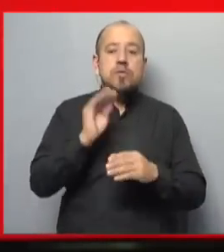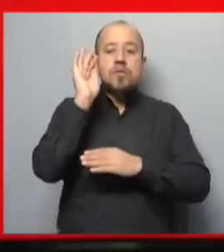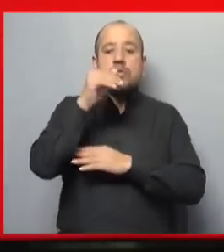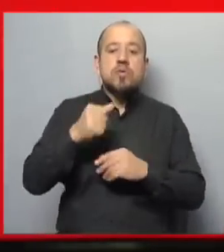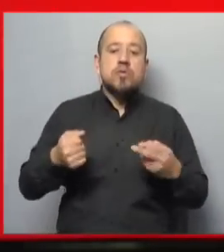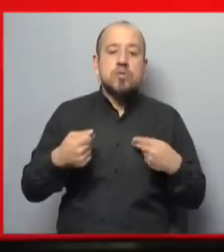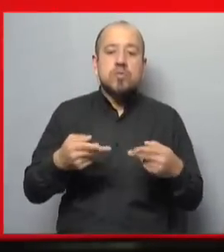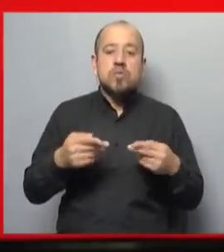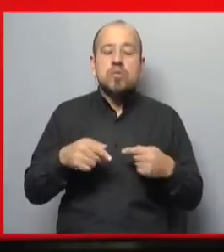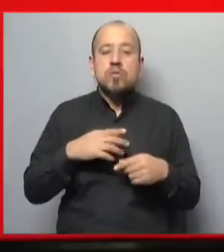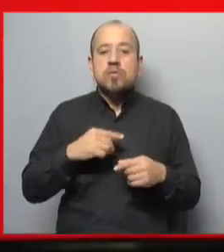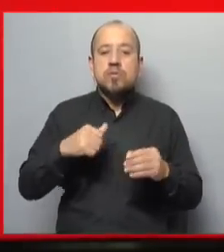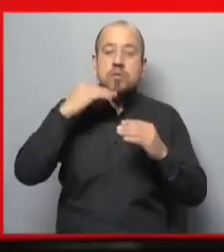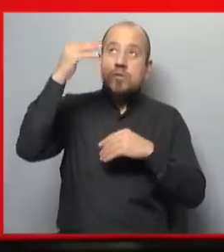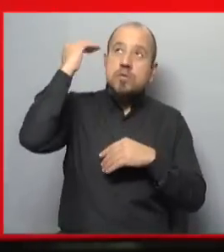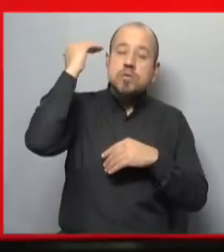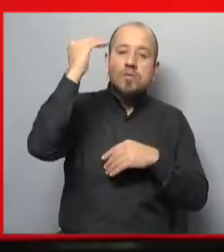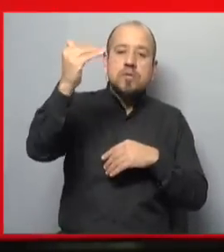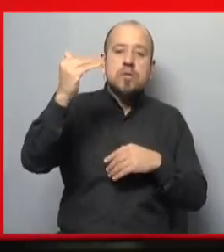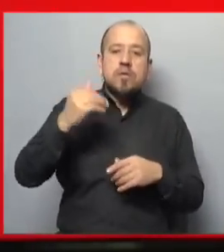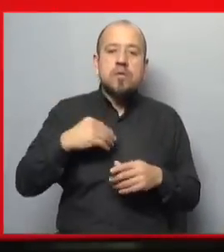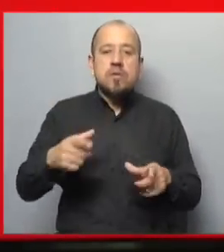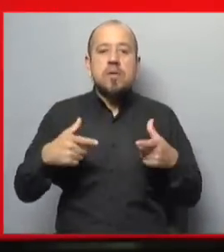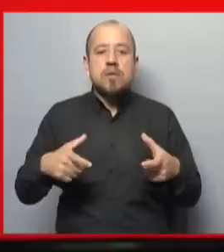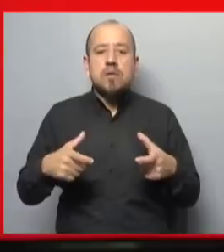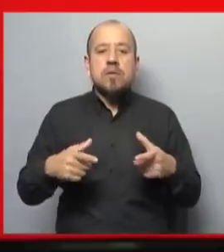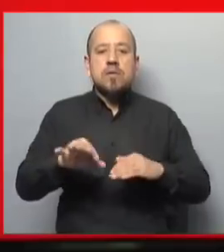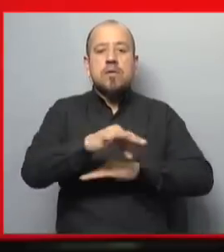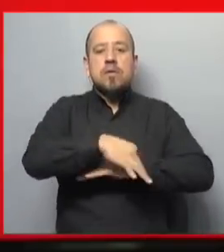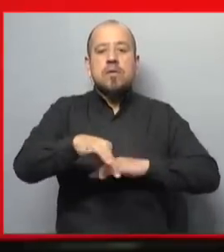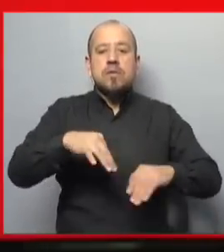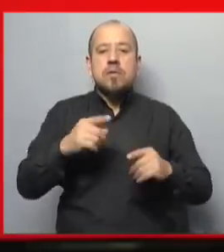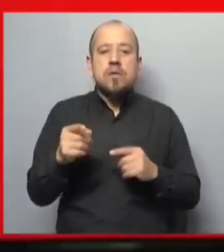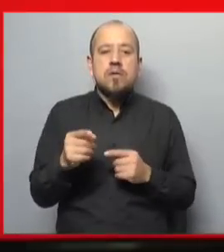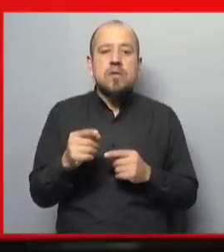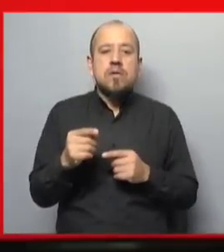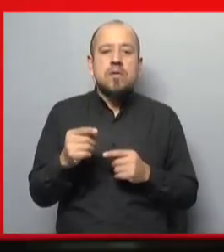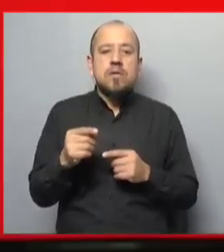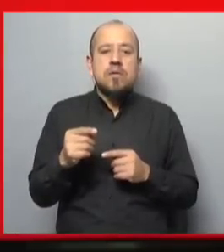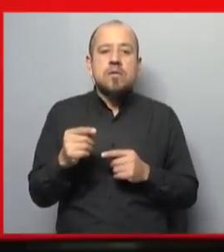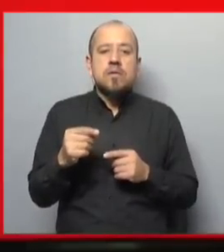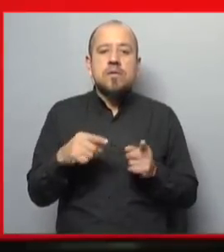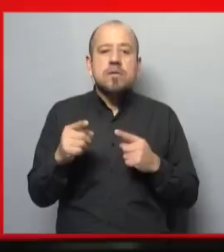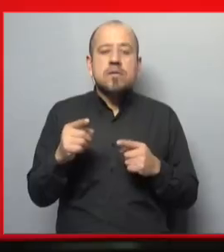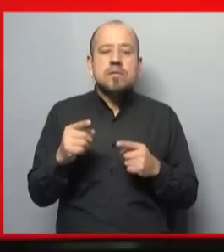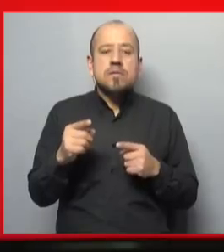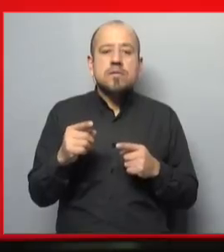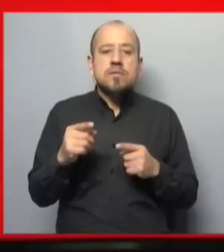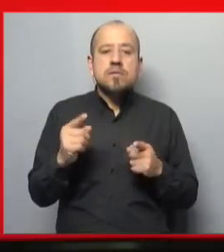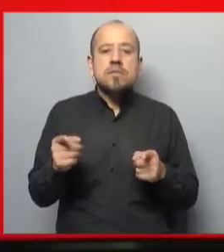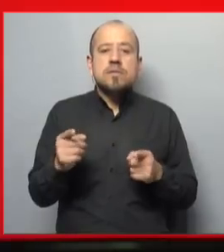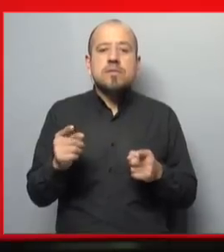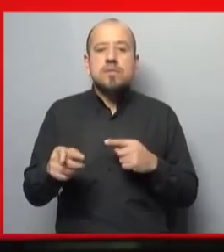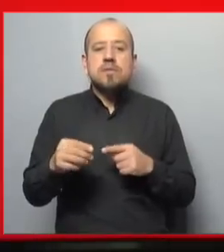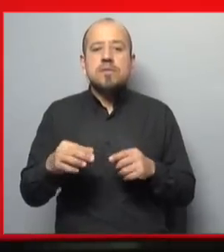salón está echada preciosa una suerte para los que les gusta arquitectura un techo diseminarlos de 10 ladrillo